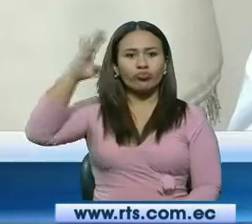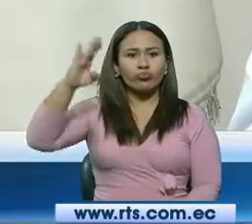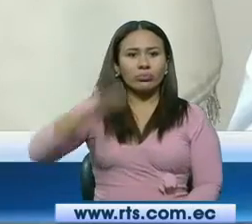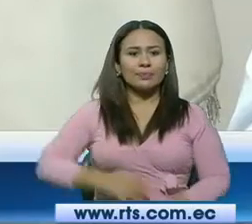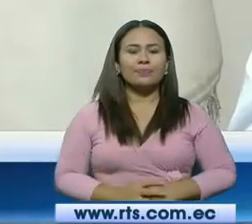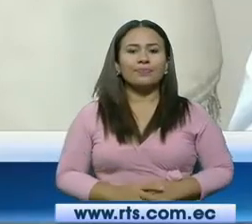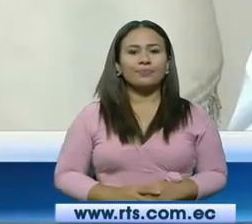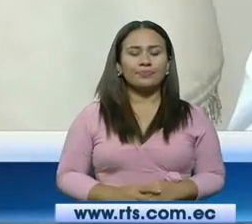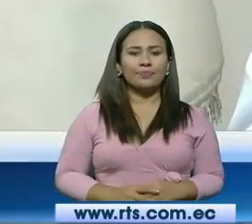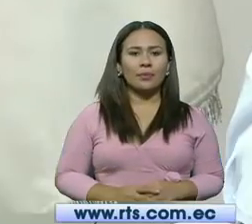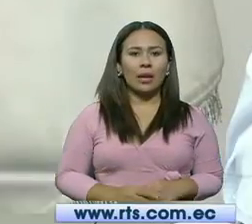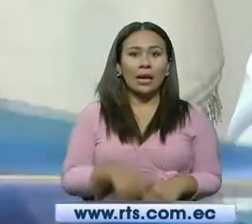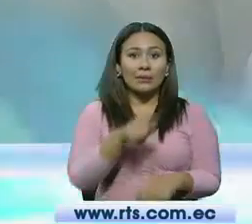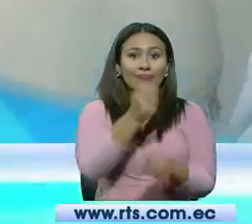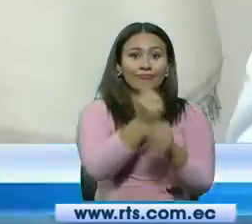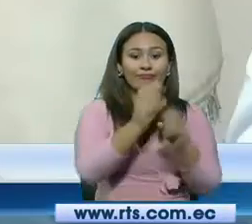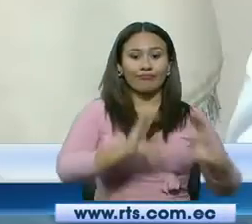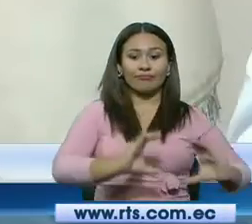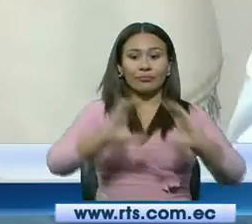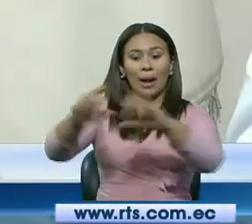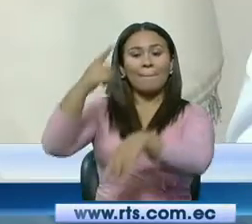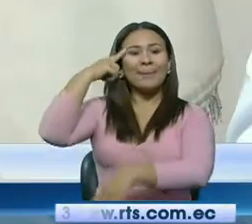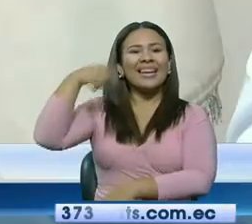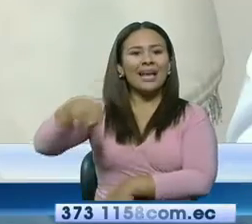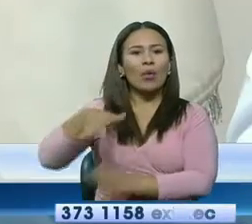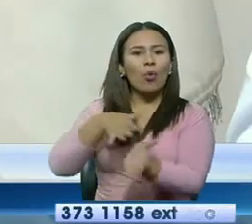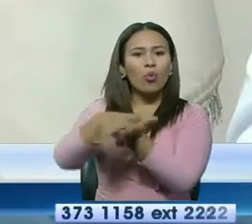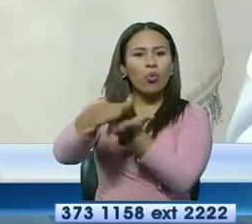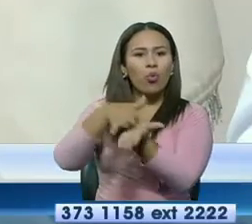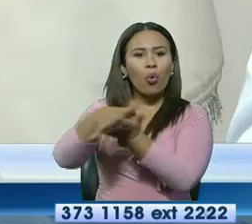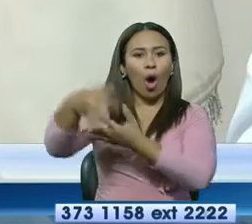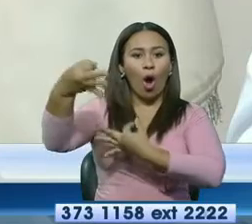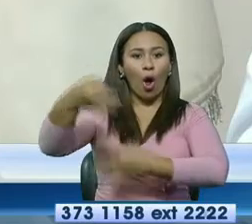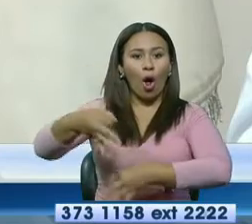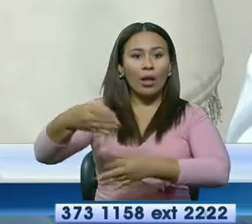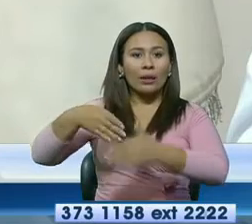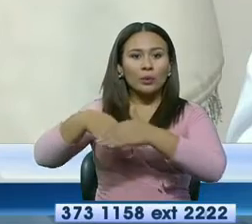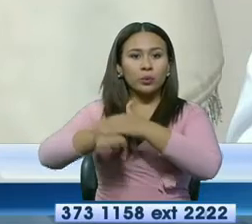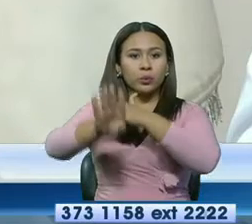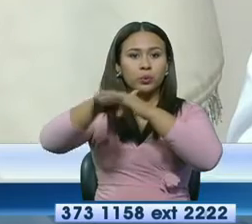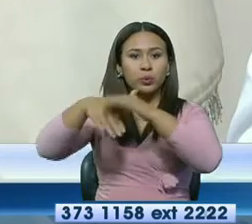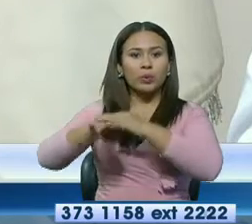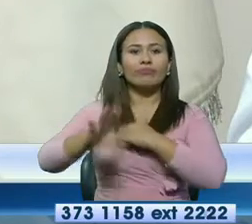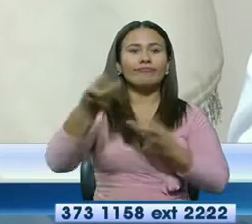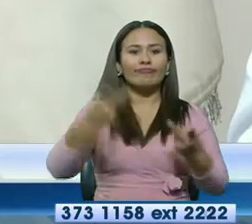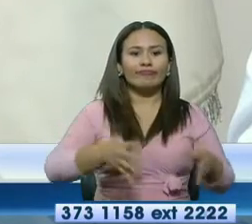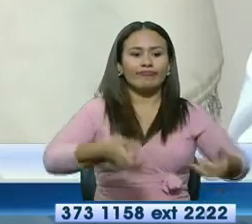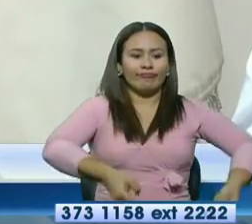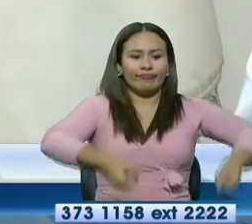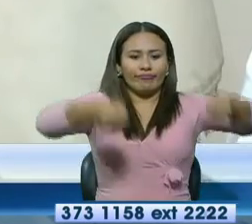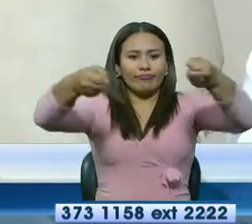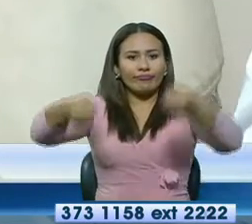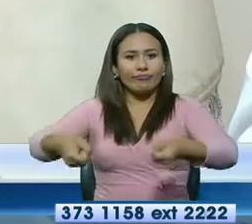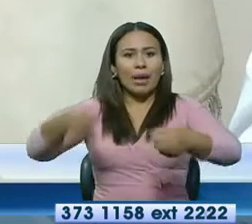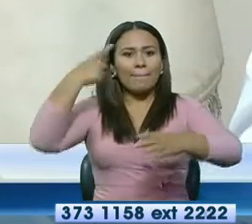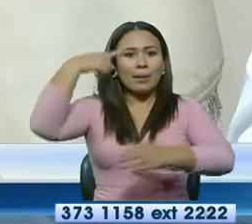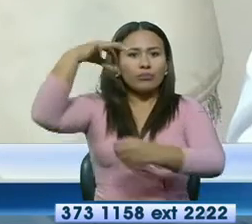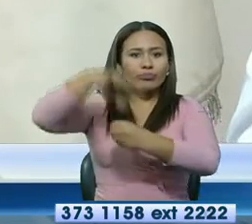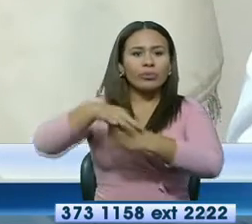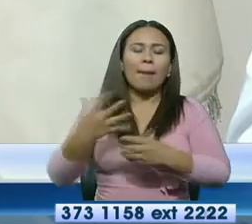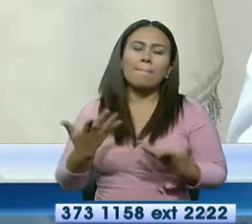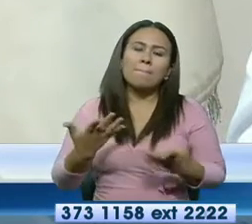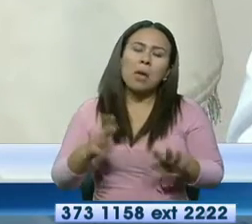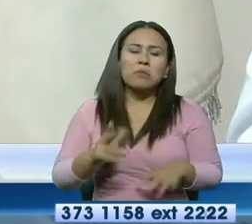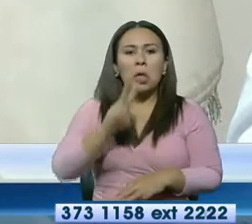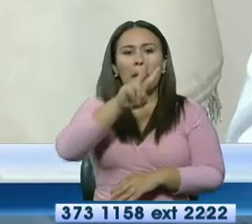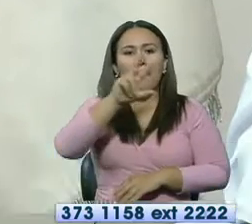en paralelo, vamos a sostenerla en cuanto a la integración también de los paquetes electorales, de tal manera que hasta aproximadamente entre